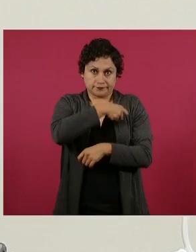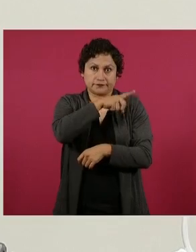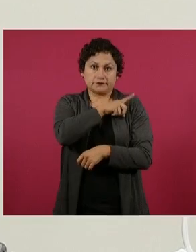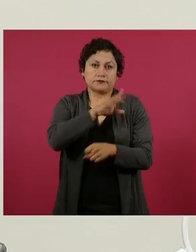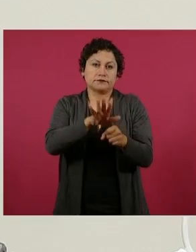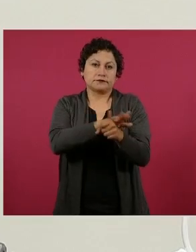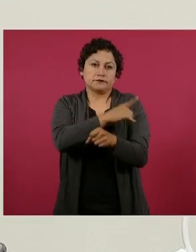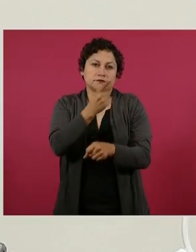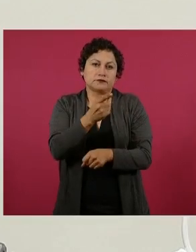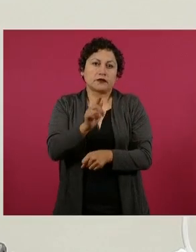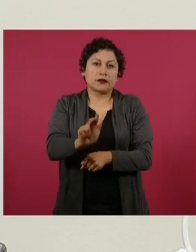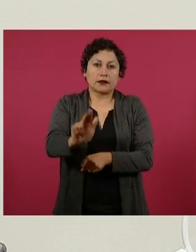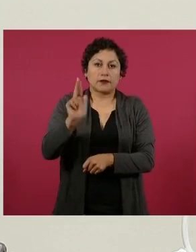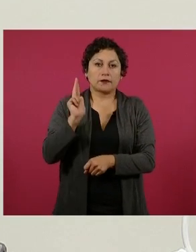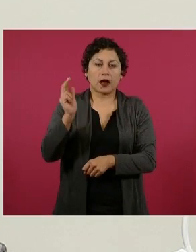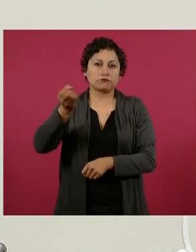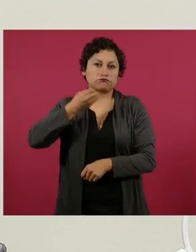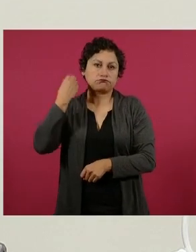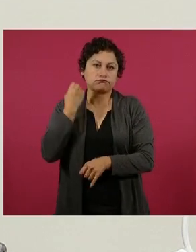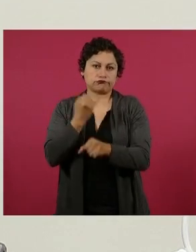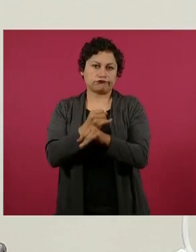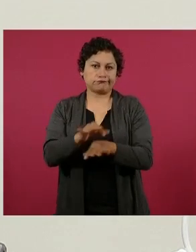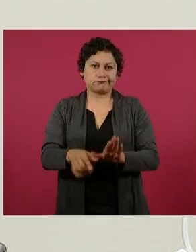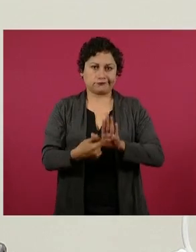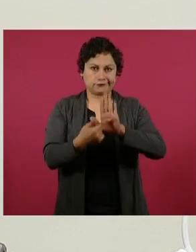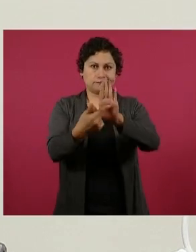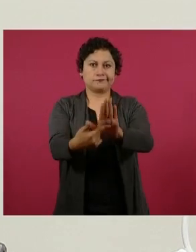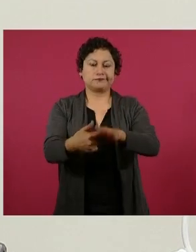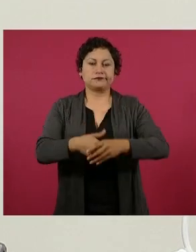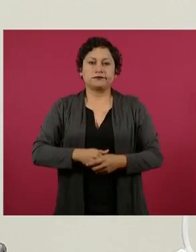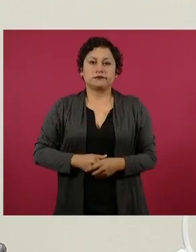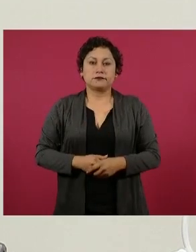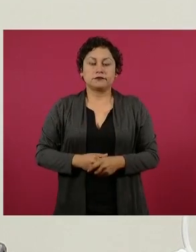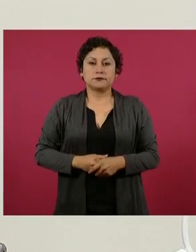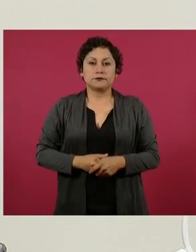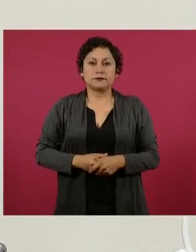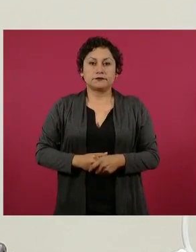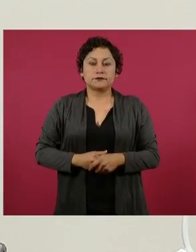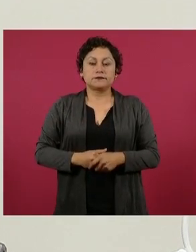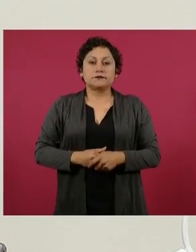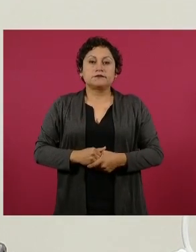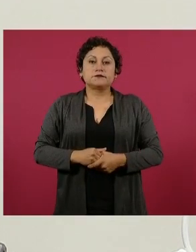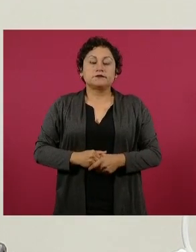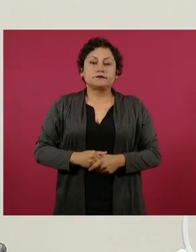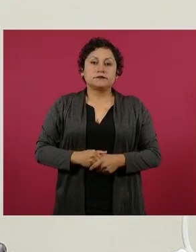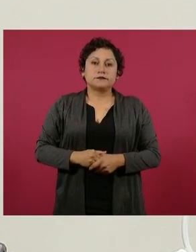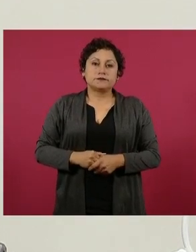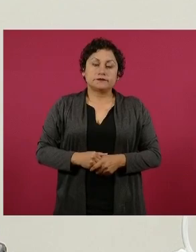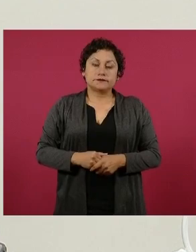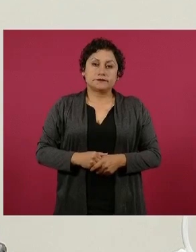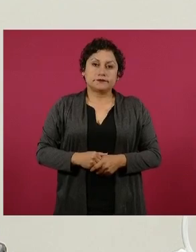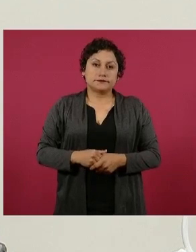el informe y no es nada